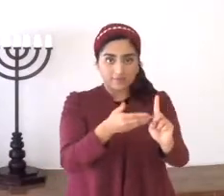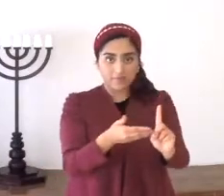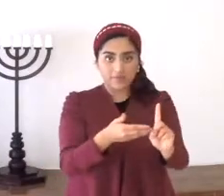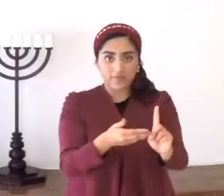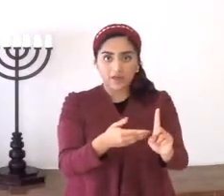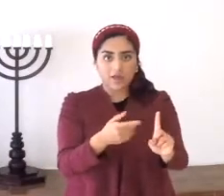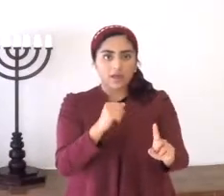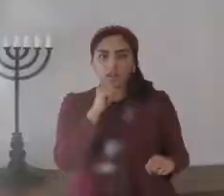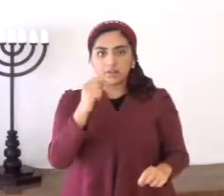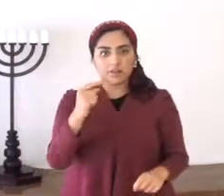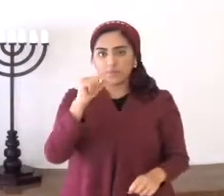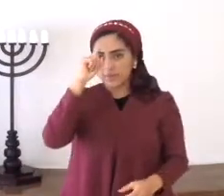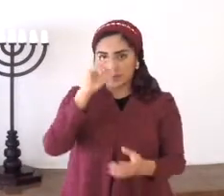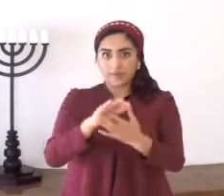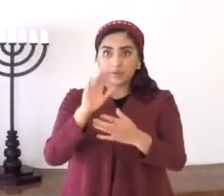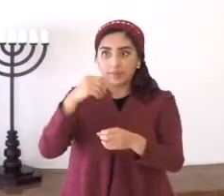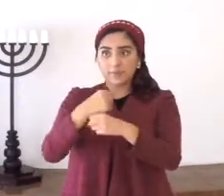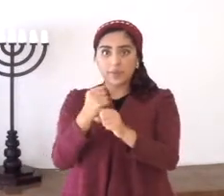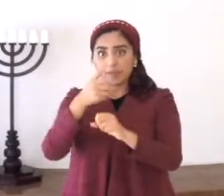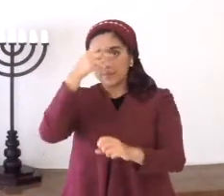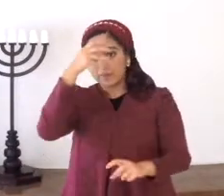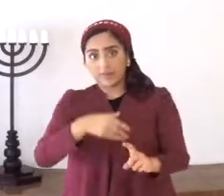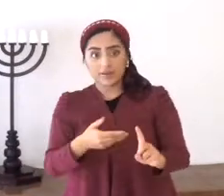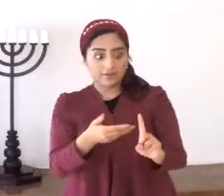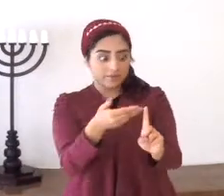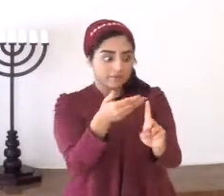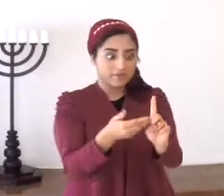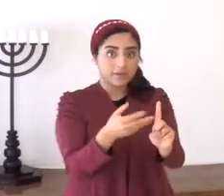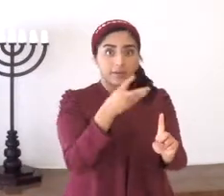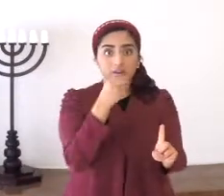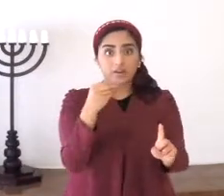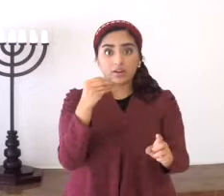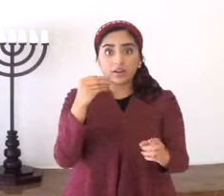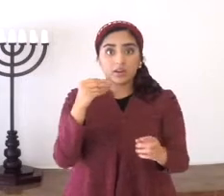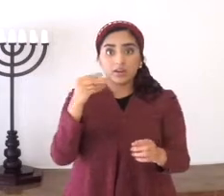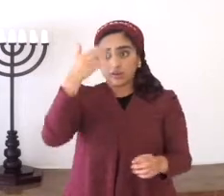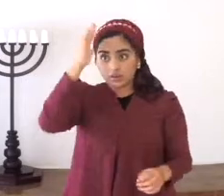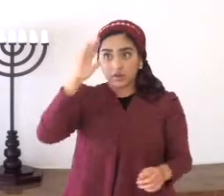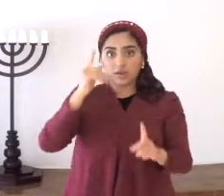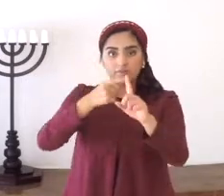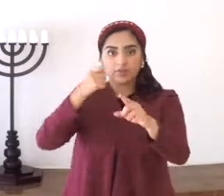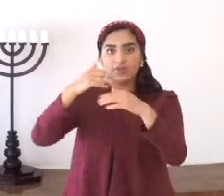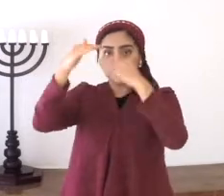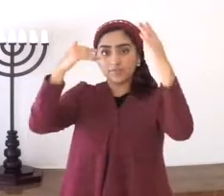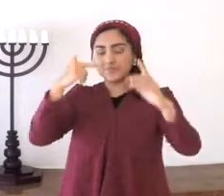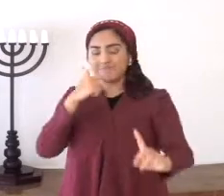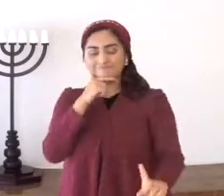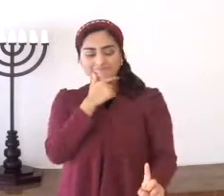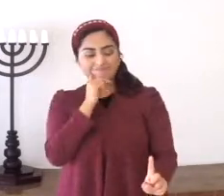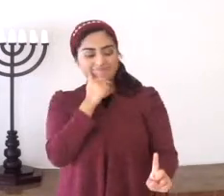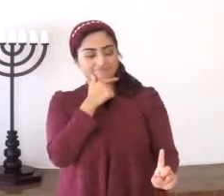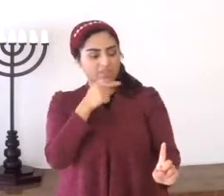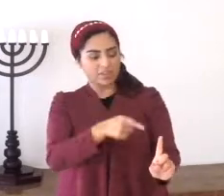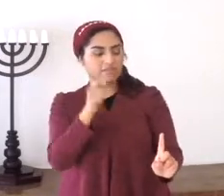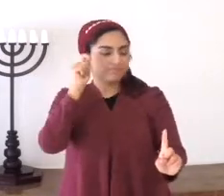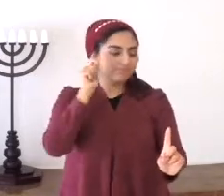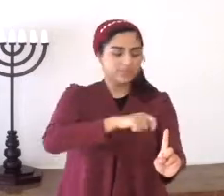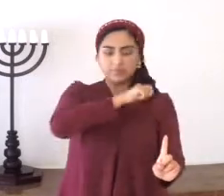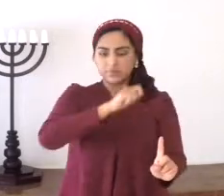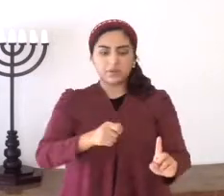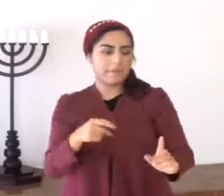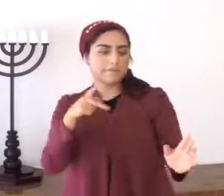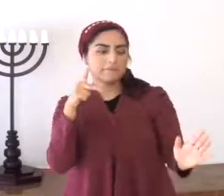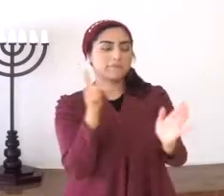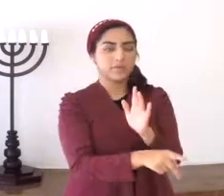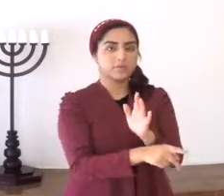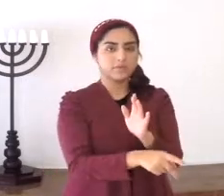que haya creado un hombre, si se ve ahí la botella. Yo no creo en un Elohim que haya creado un hombre y Elohim desde los cielos